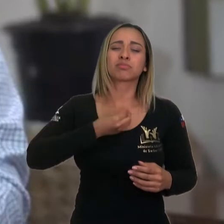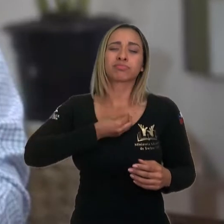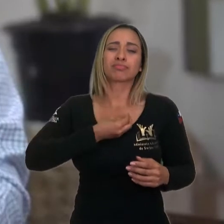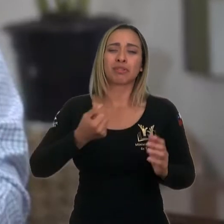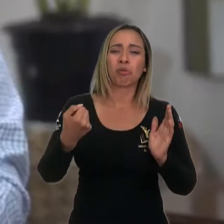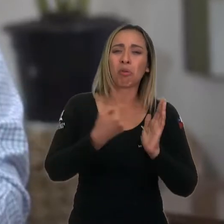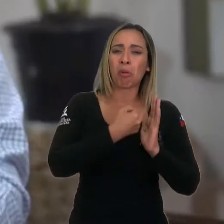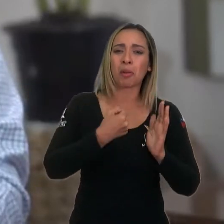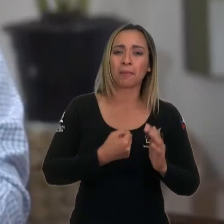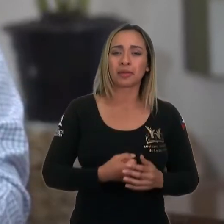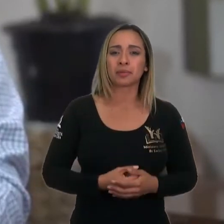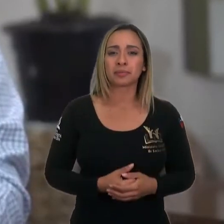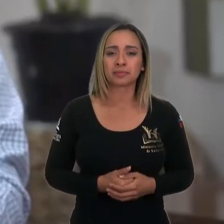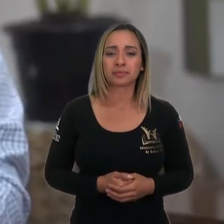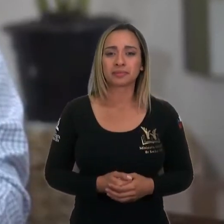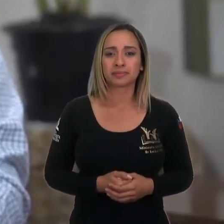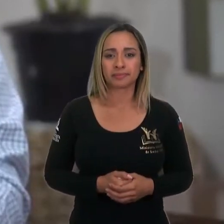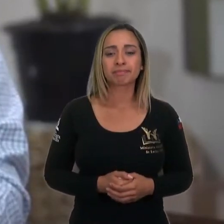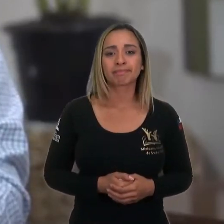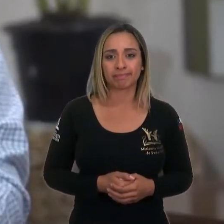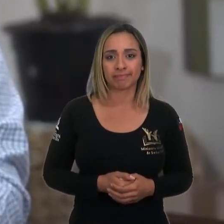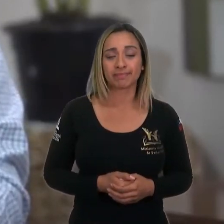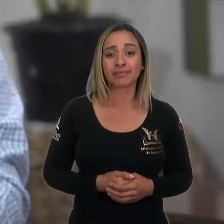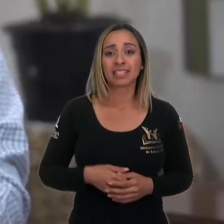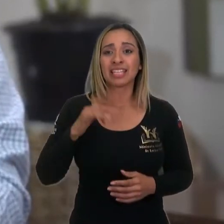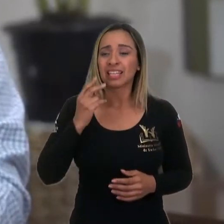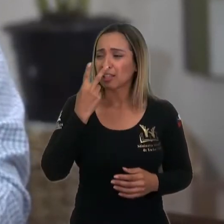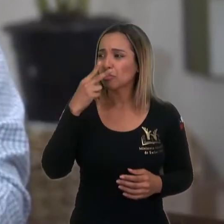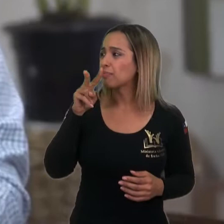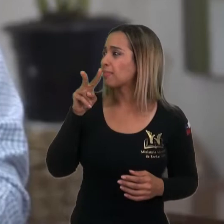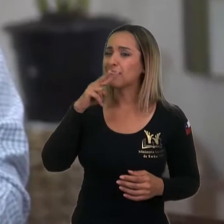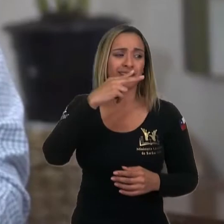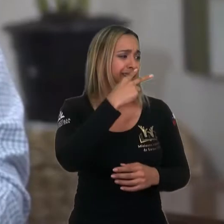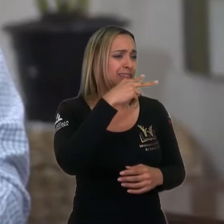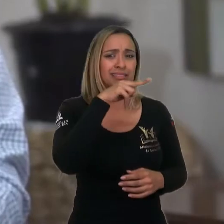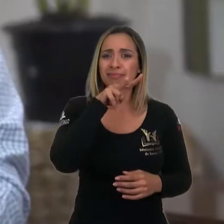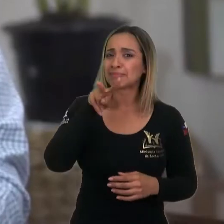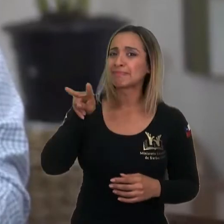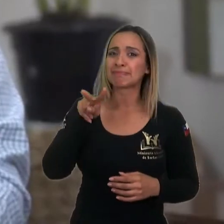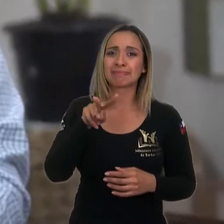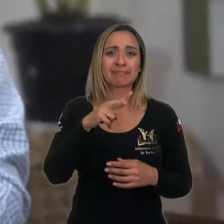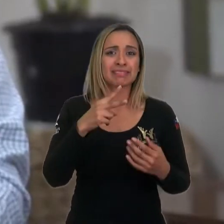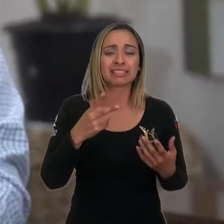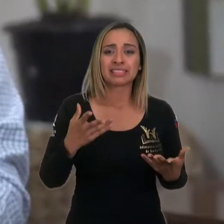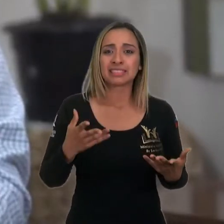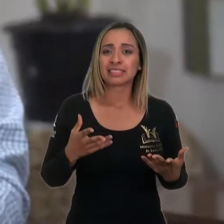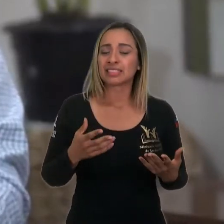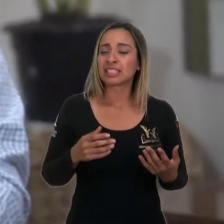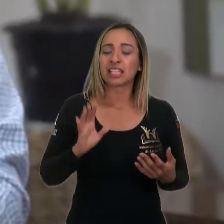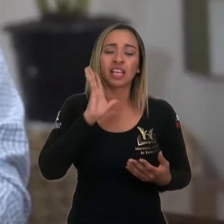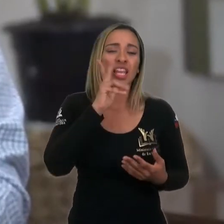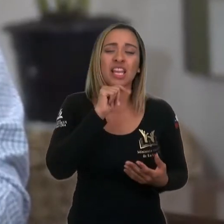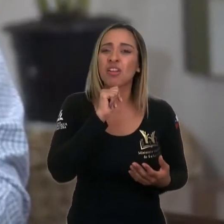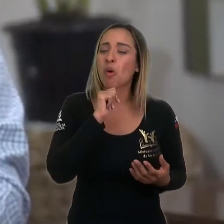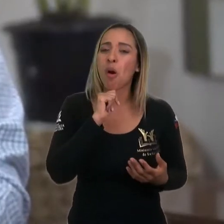hígado, que te tumba, y que tú miras para todos los lados, y la vida no